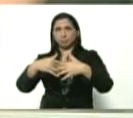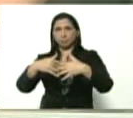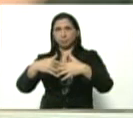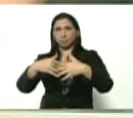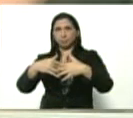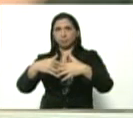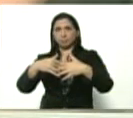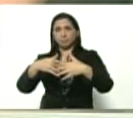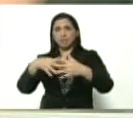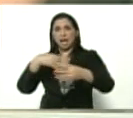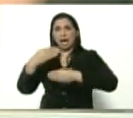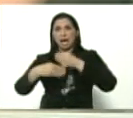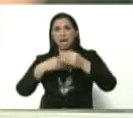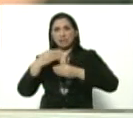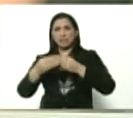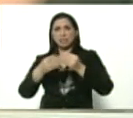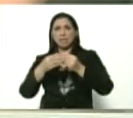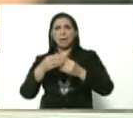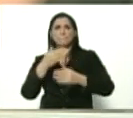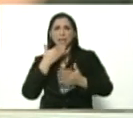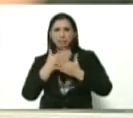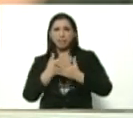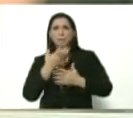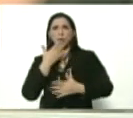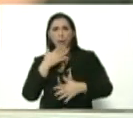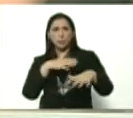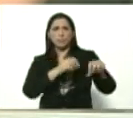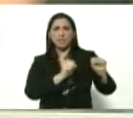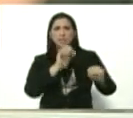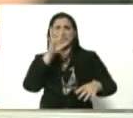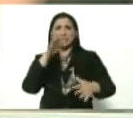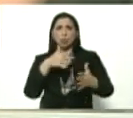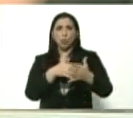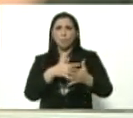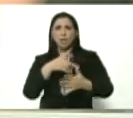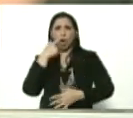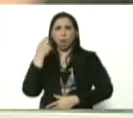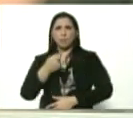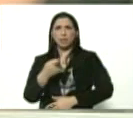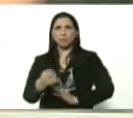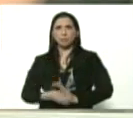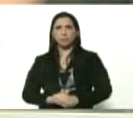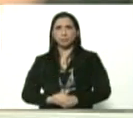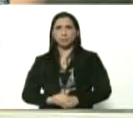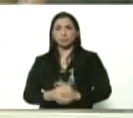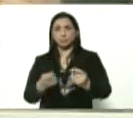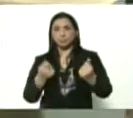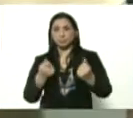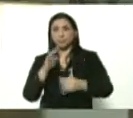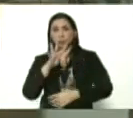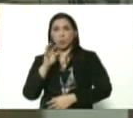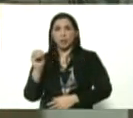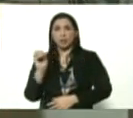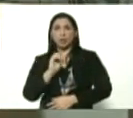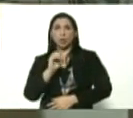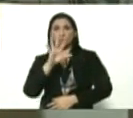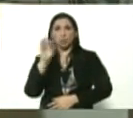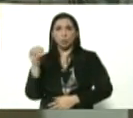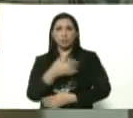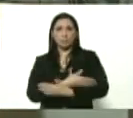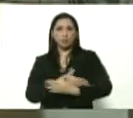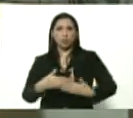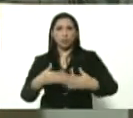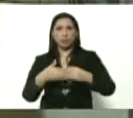quien hacía una oferta de una invasión con 5.000 hombres a un costo entre 40 y 50 millones de